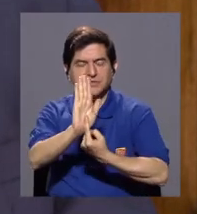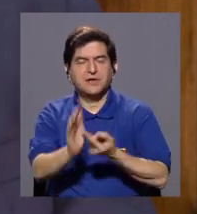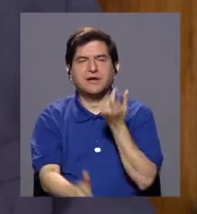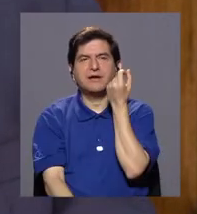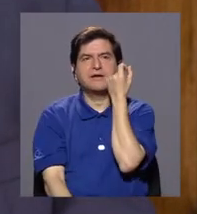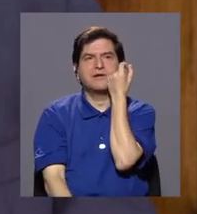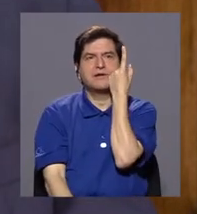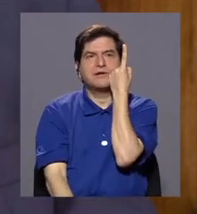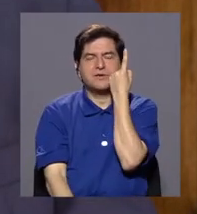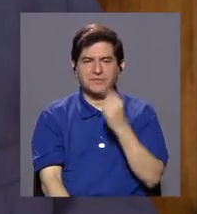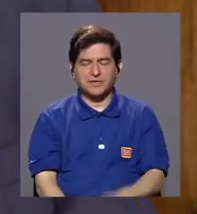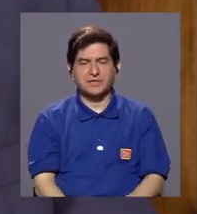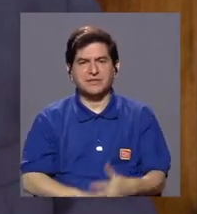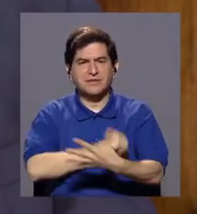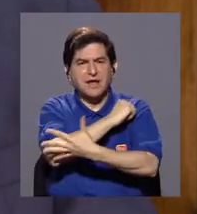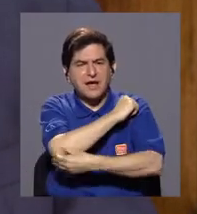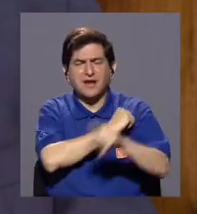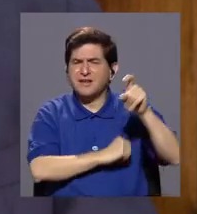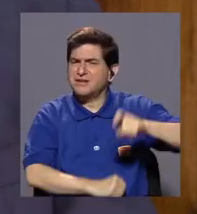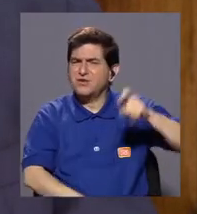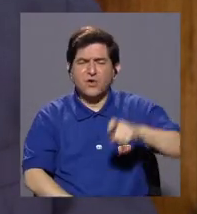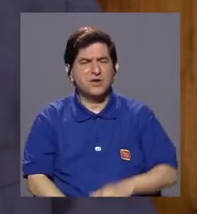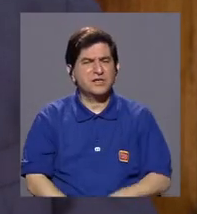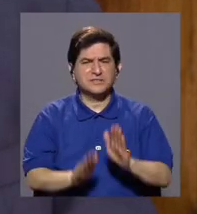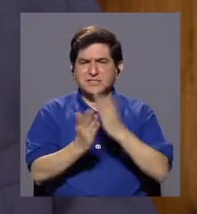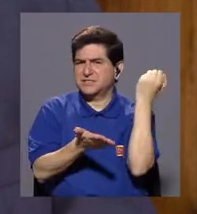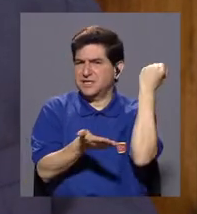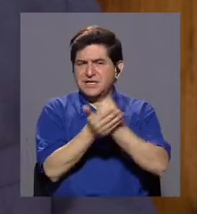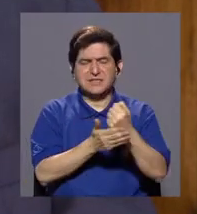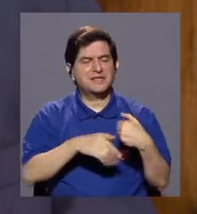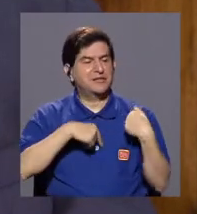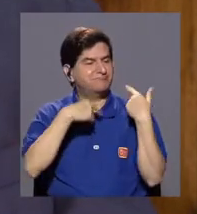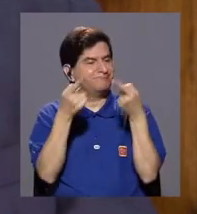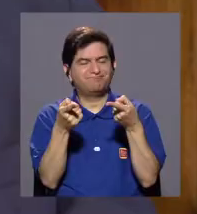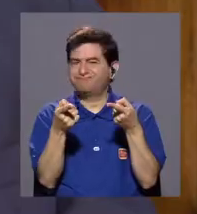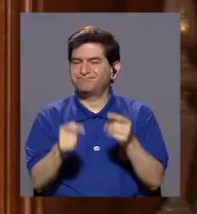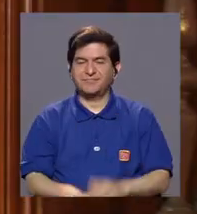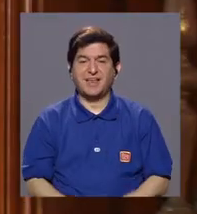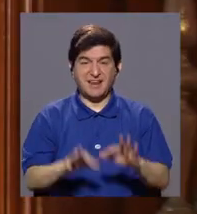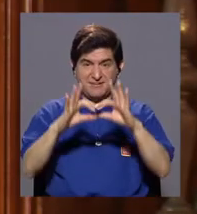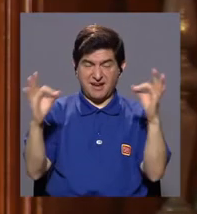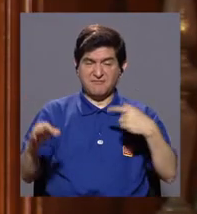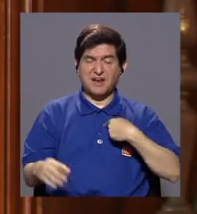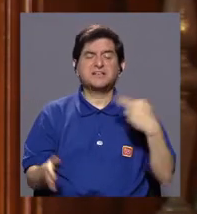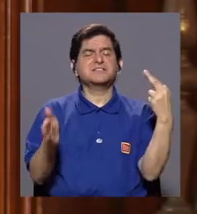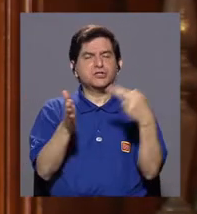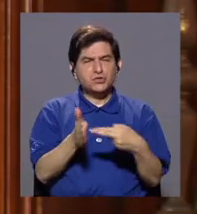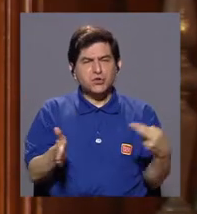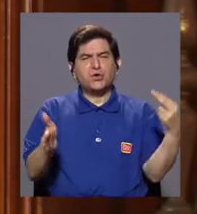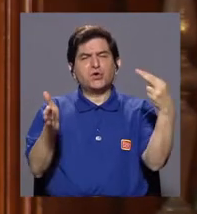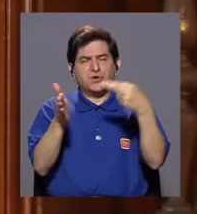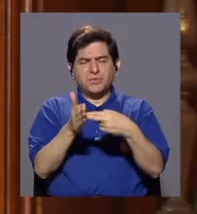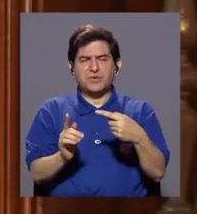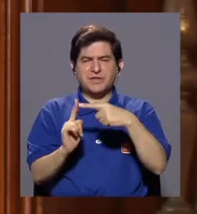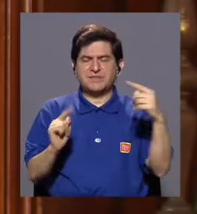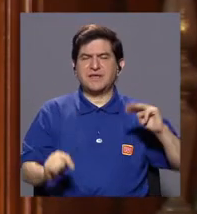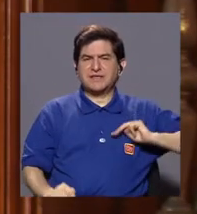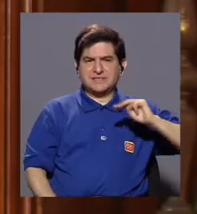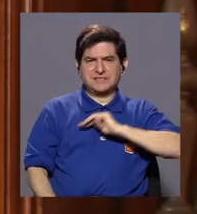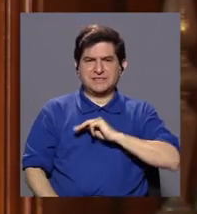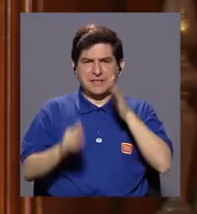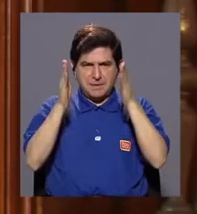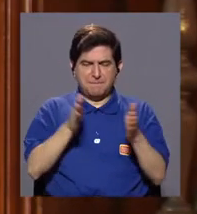y entendiéramos que la pobreza no necesita pasaporte para viajar. Esa frase yo la vengo repitiendo desde que era